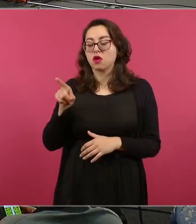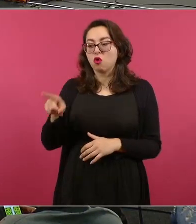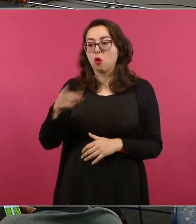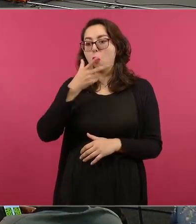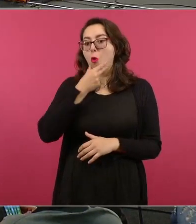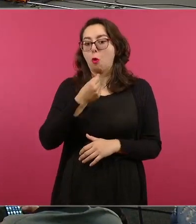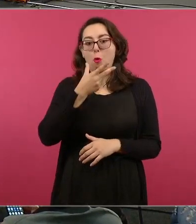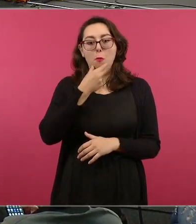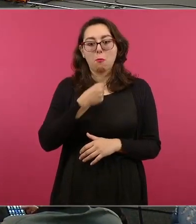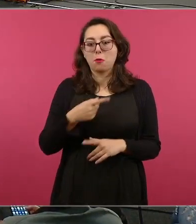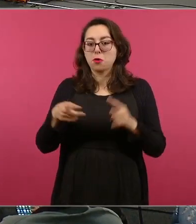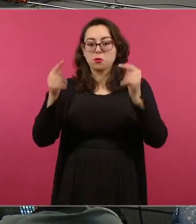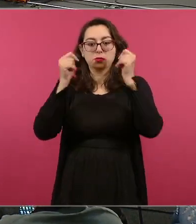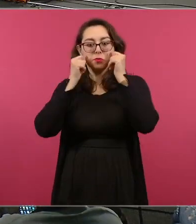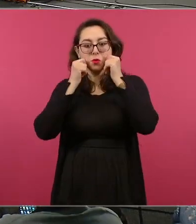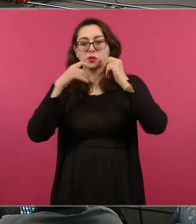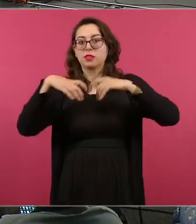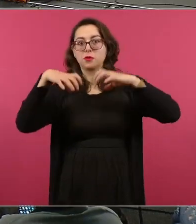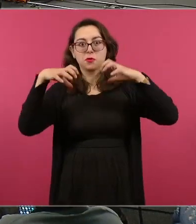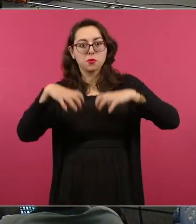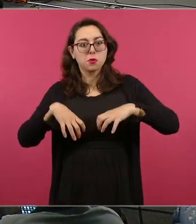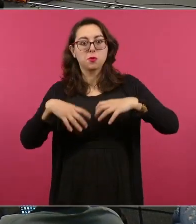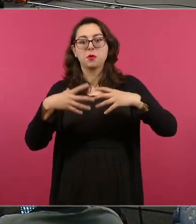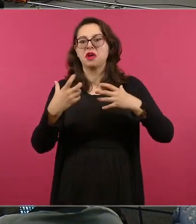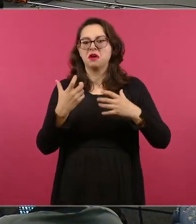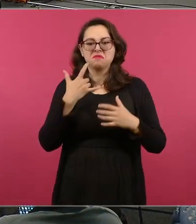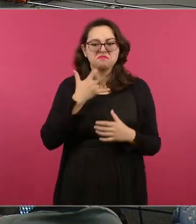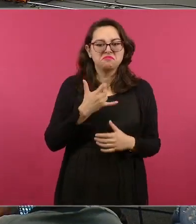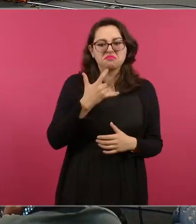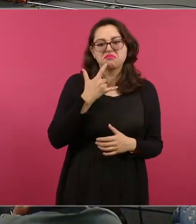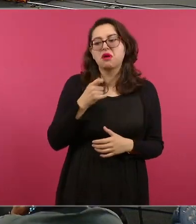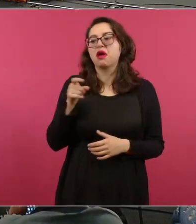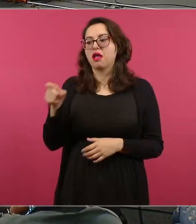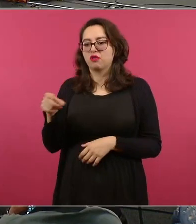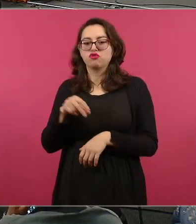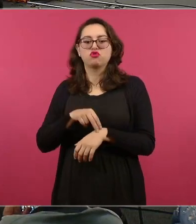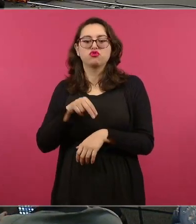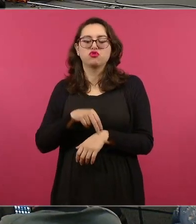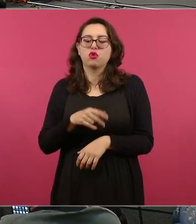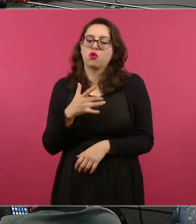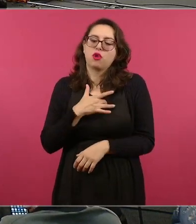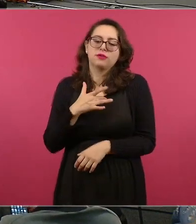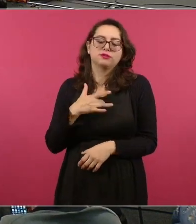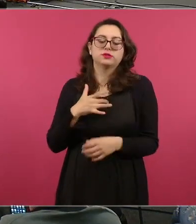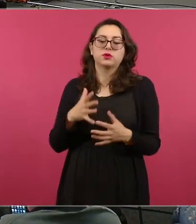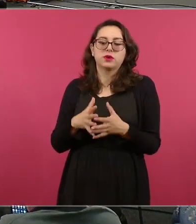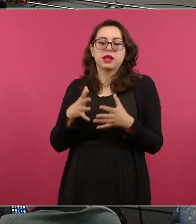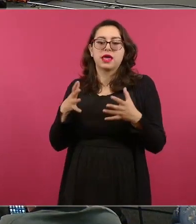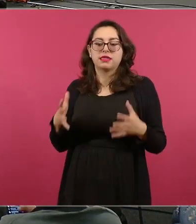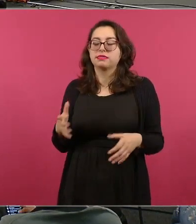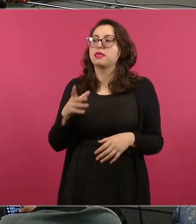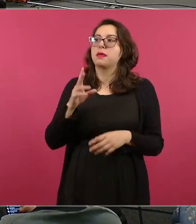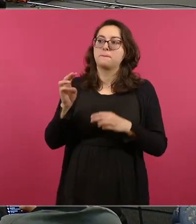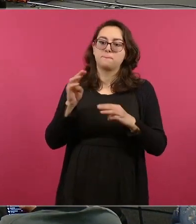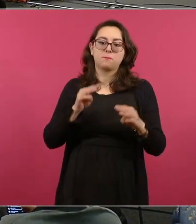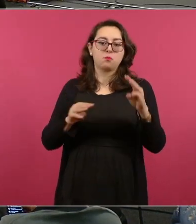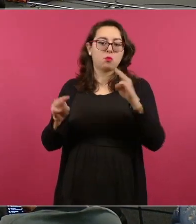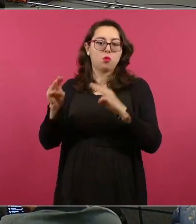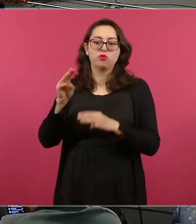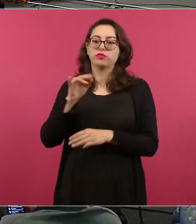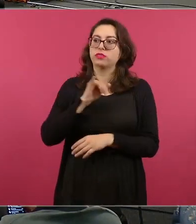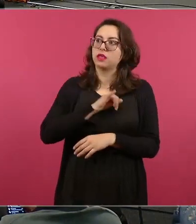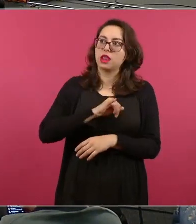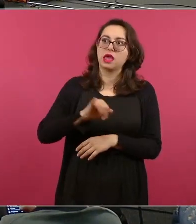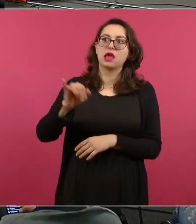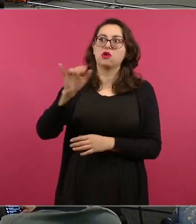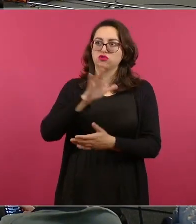lo que sea, a él no le importa. Como es doctor, también tiene este corazón de ayudar, pues. Y hasta allá sube la sierra. Y